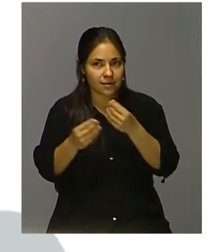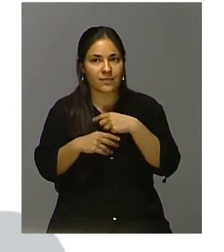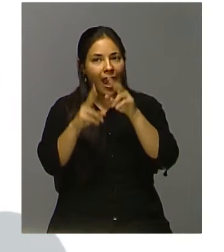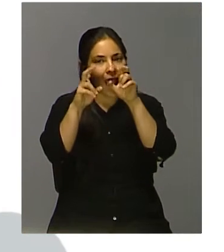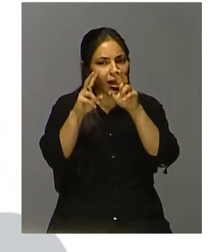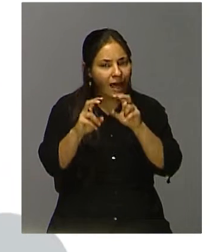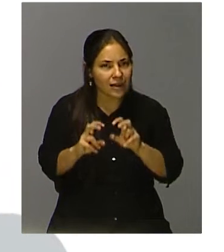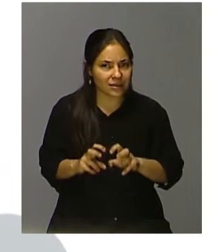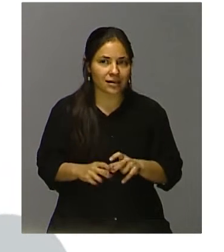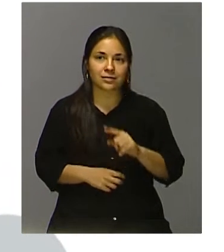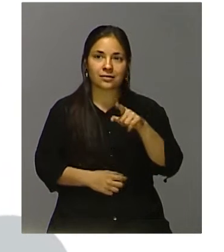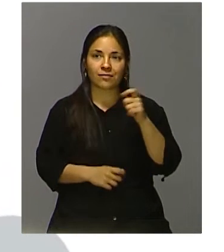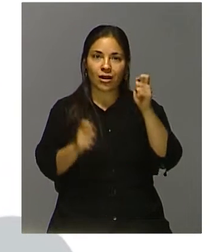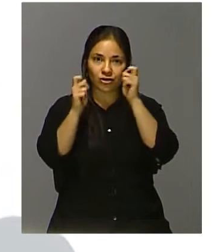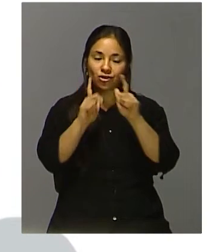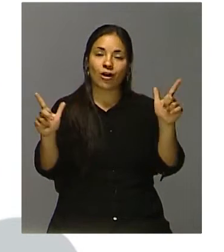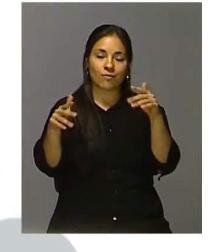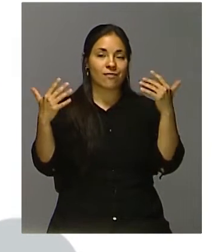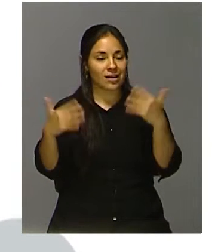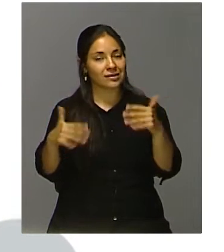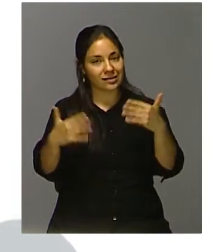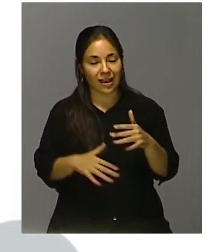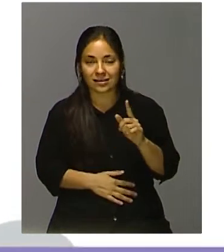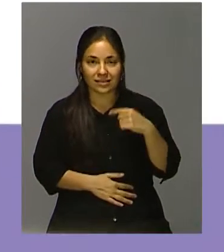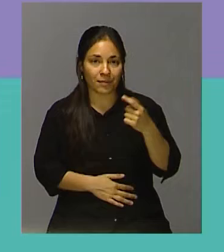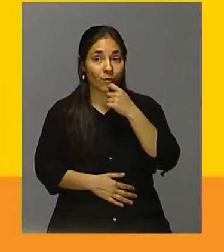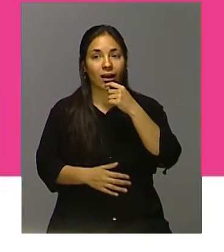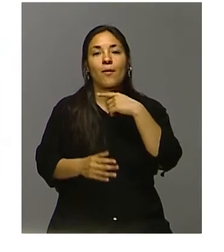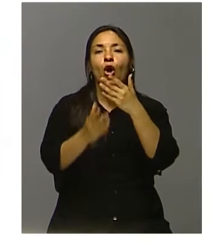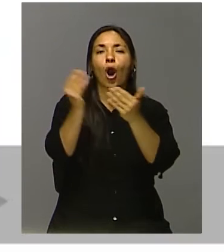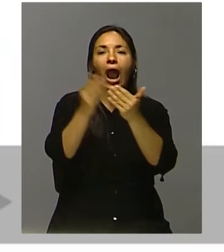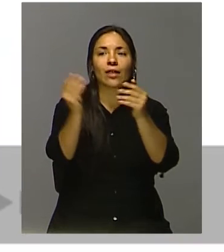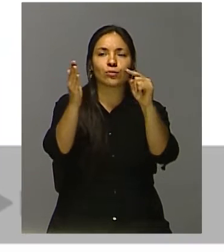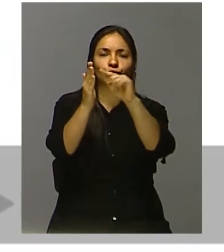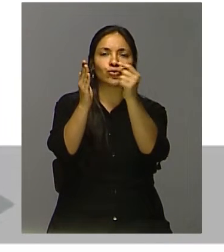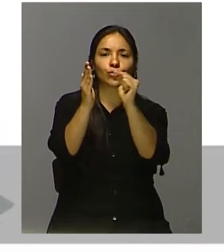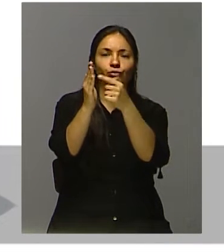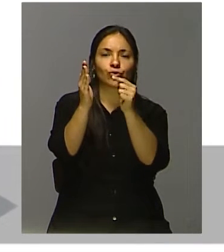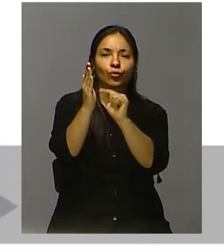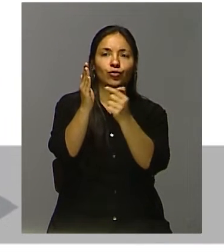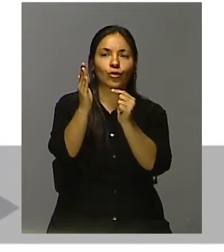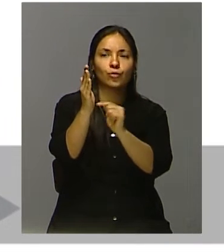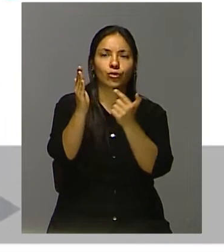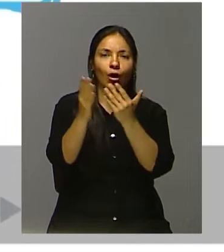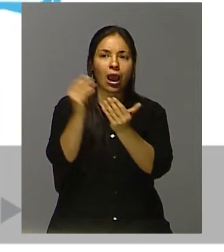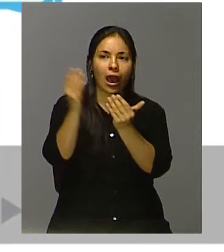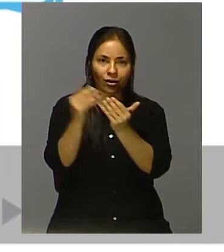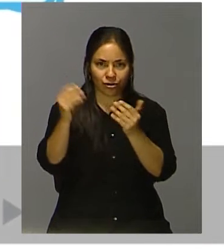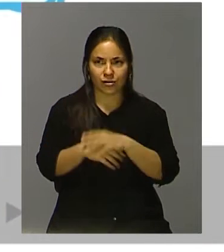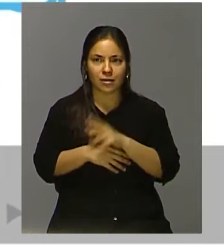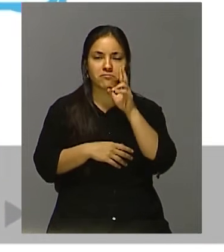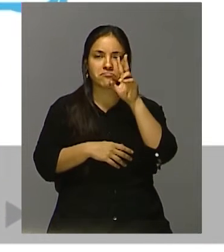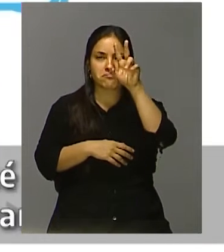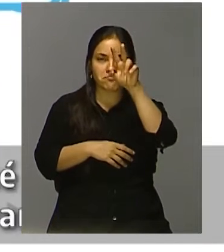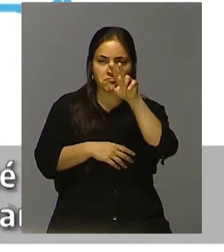gastos. Siempre te sorprendés cuando vos detallás tus gastos, enumerás esos gastos, empezás a calificar esos